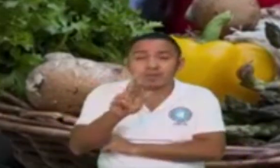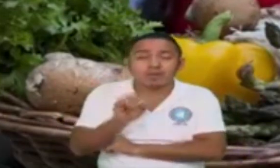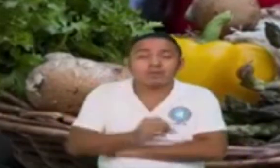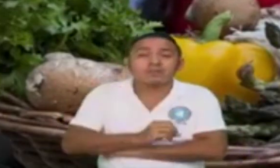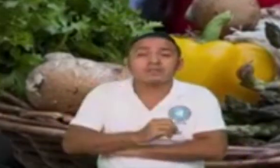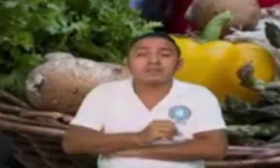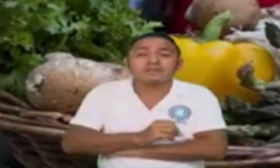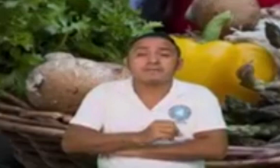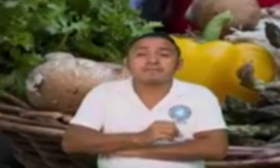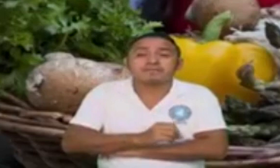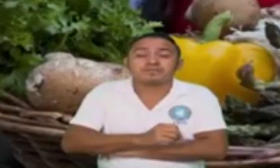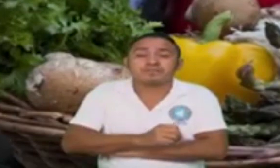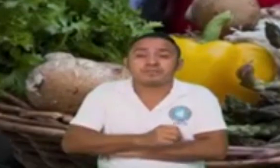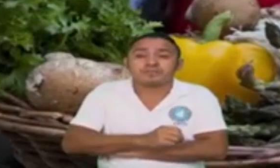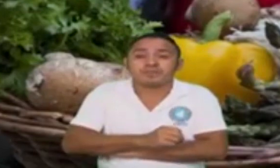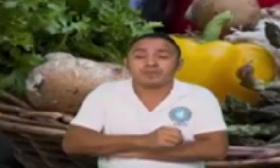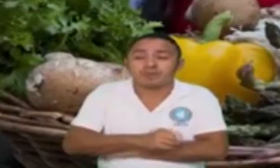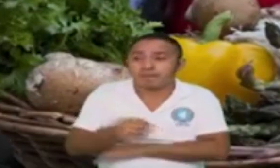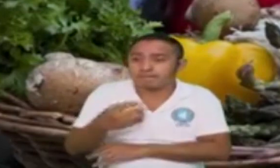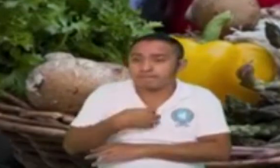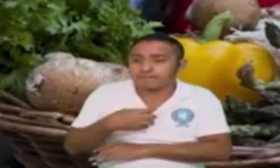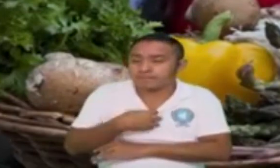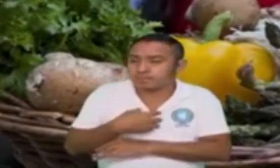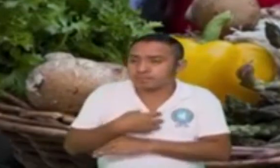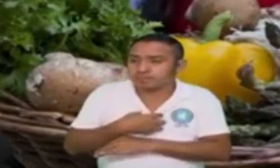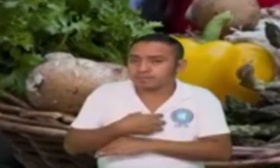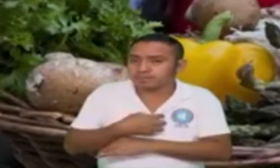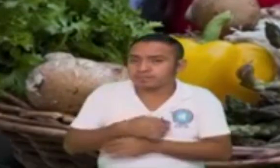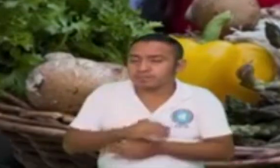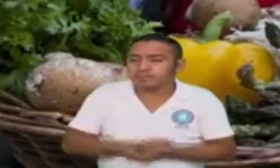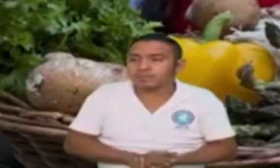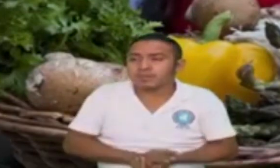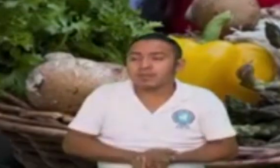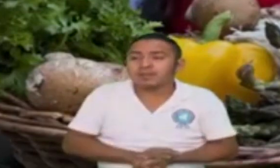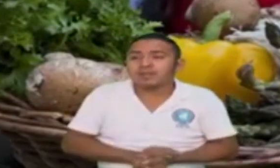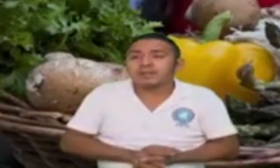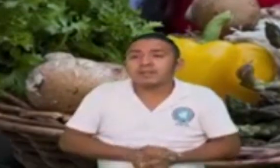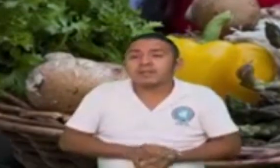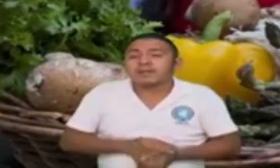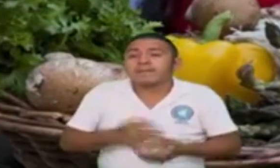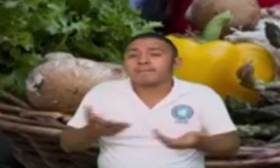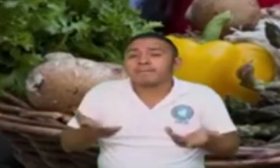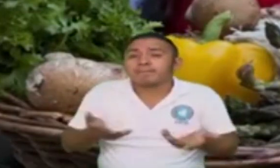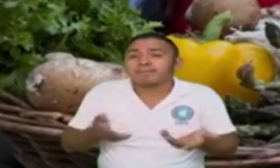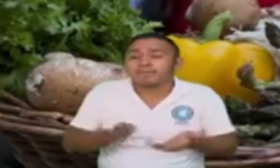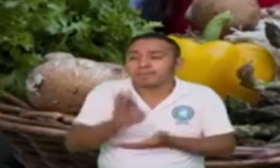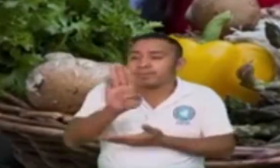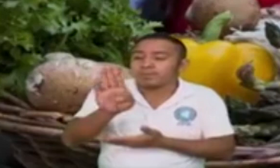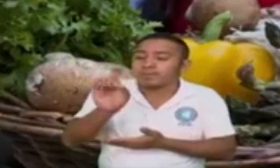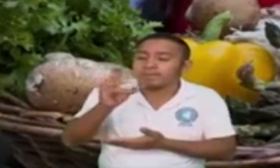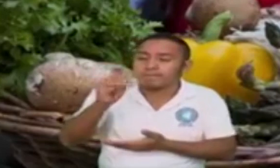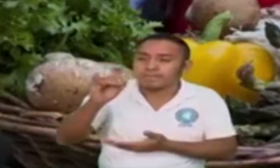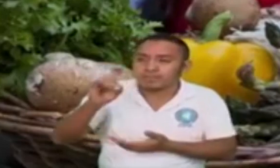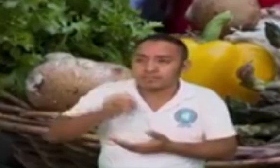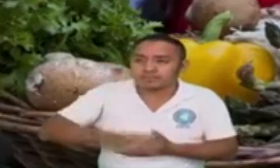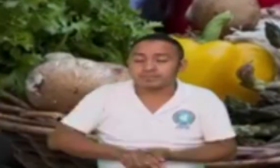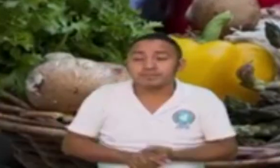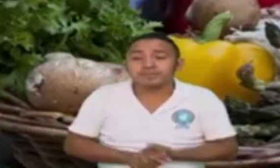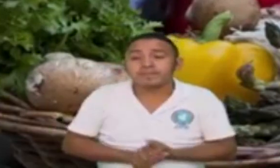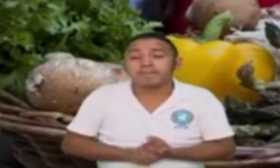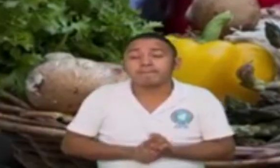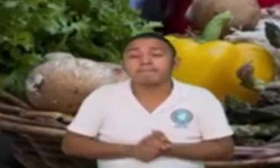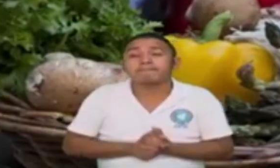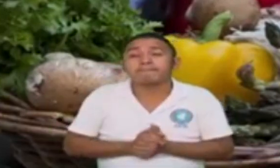de o aumento de la glándula de la tiroides? En el caso del bocio. Decíamos que